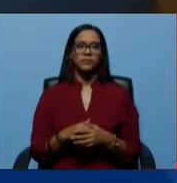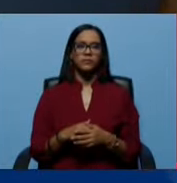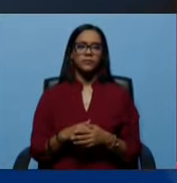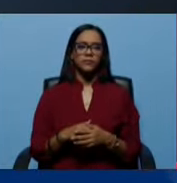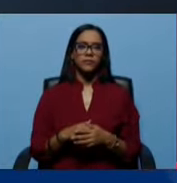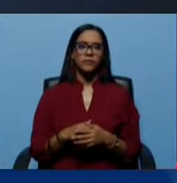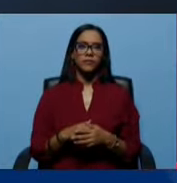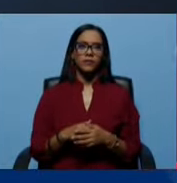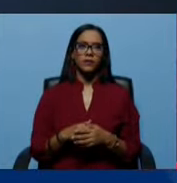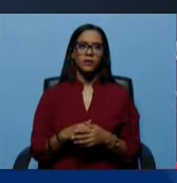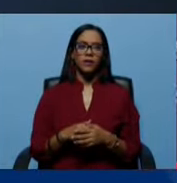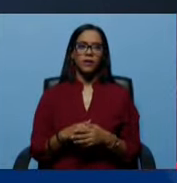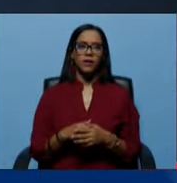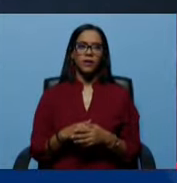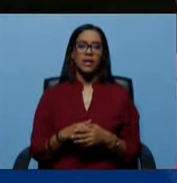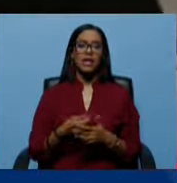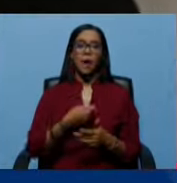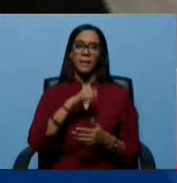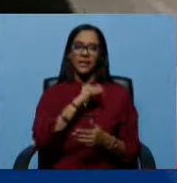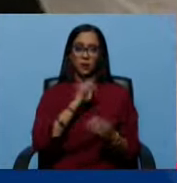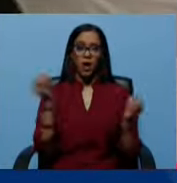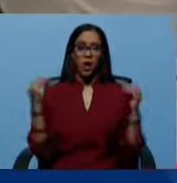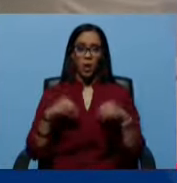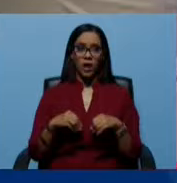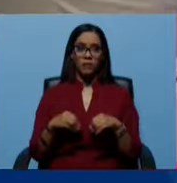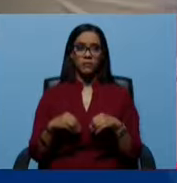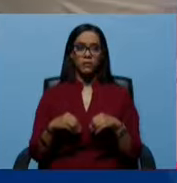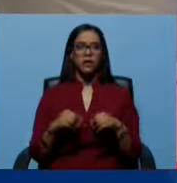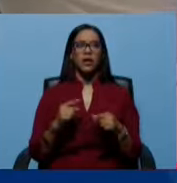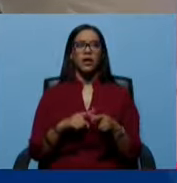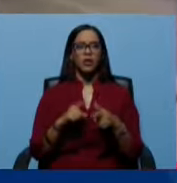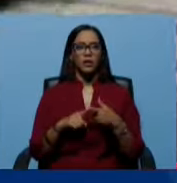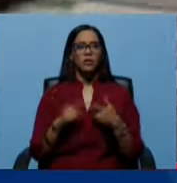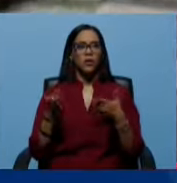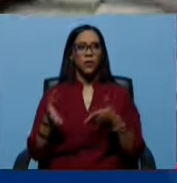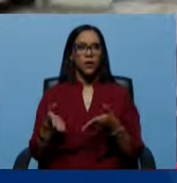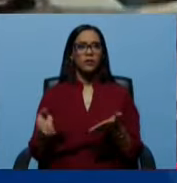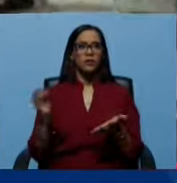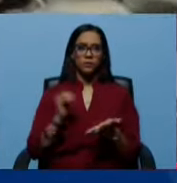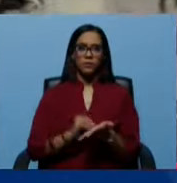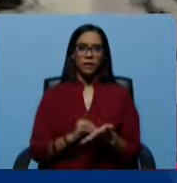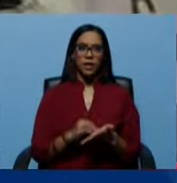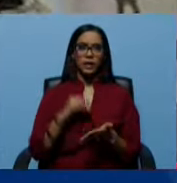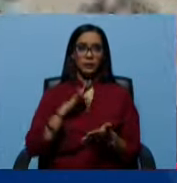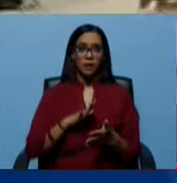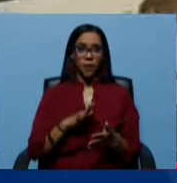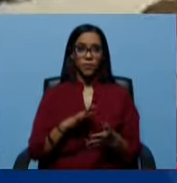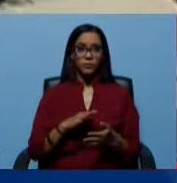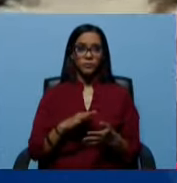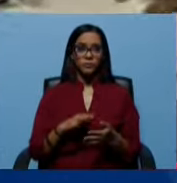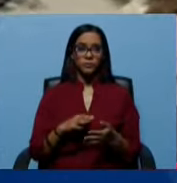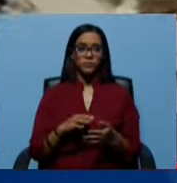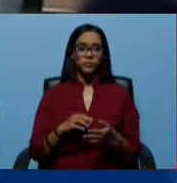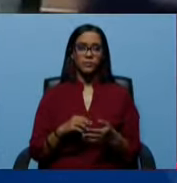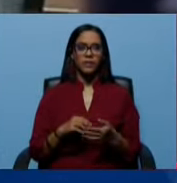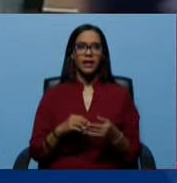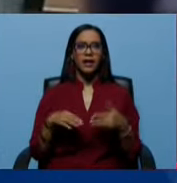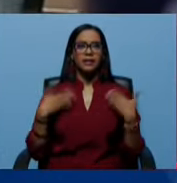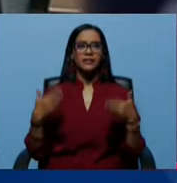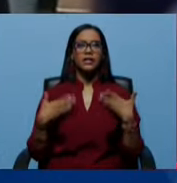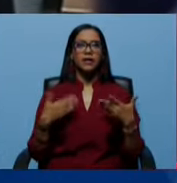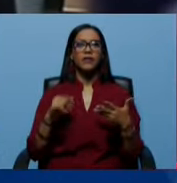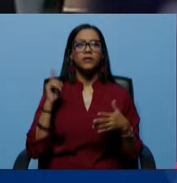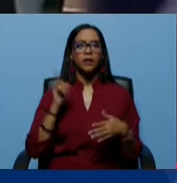y español, ¿de acuerdo? Y entonces con esto, una vez más, estamos celebrando